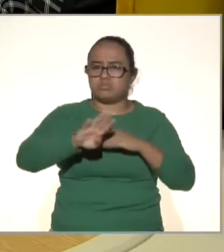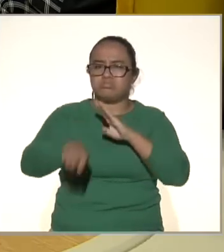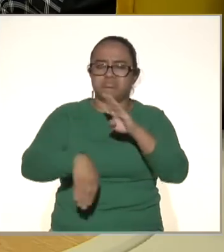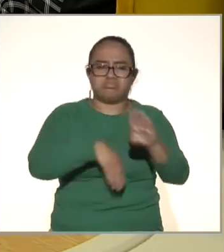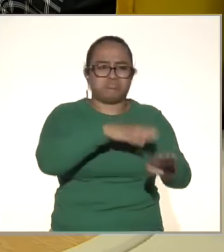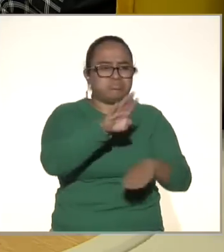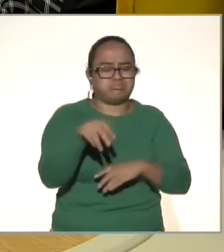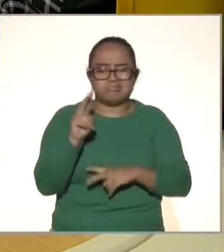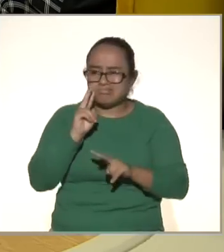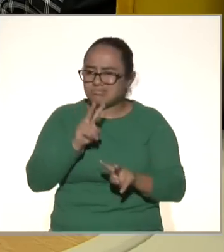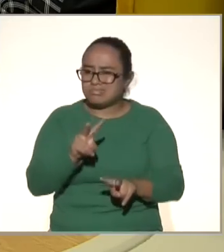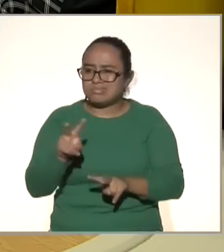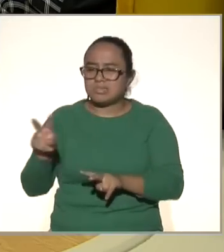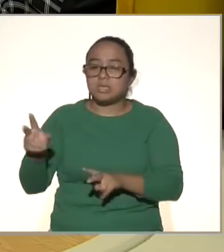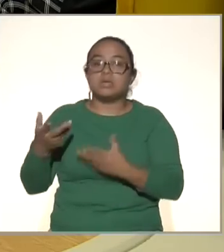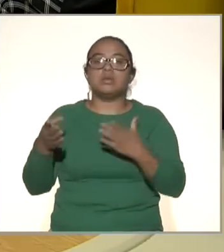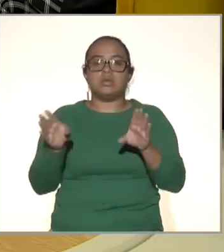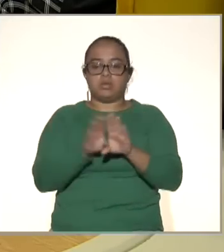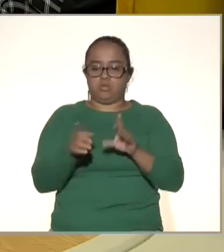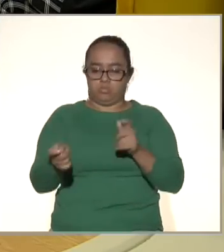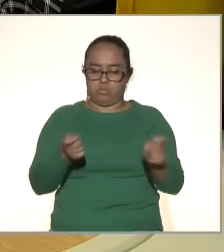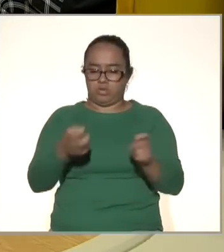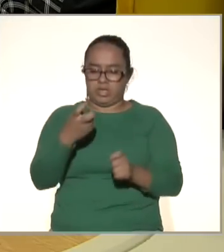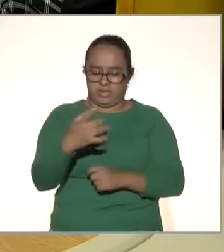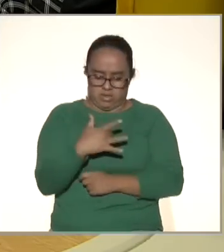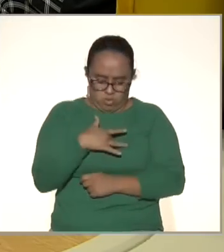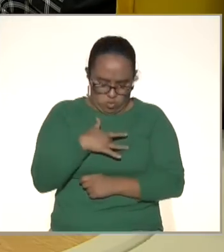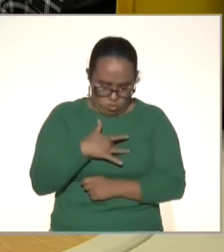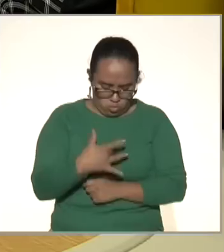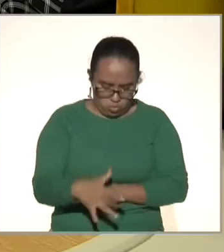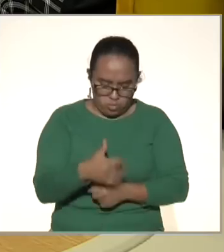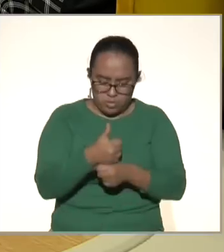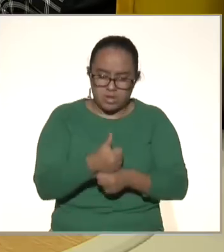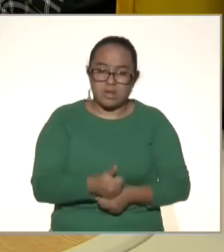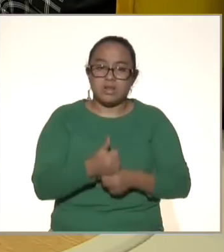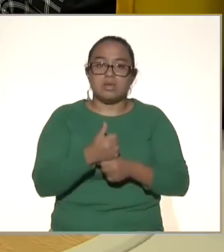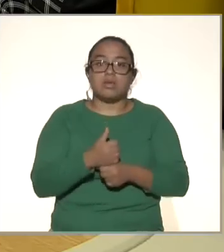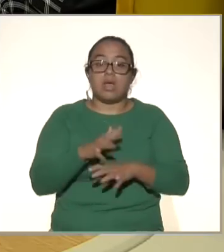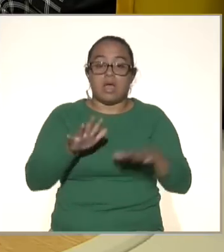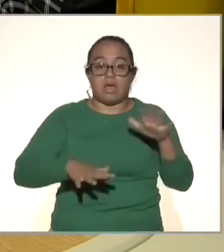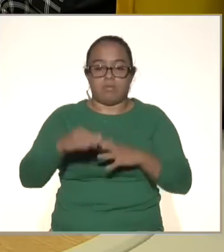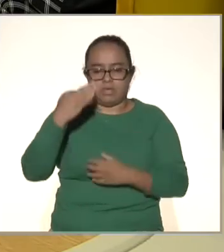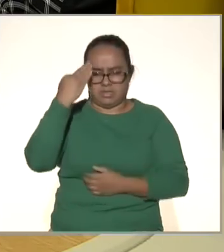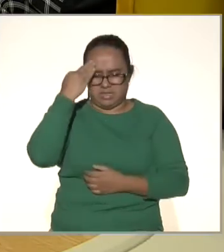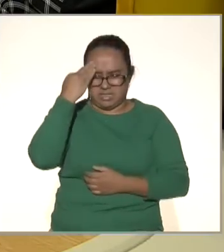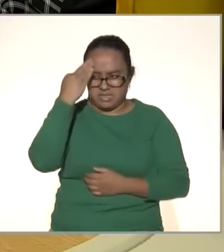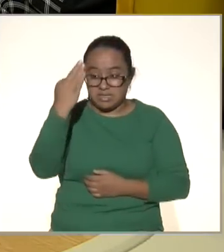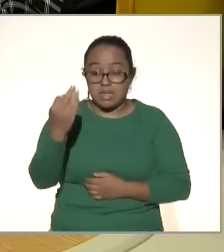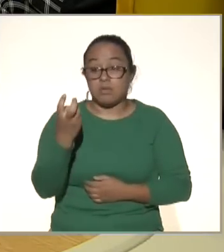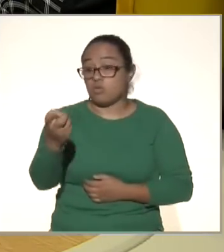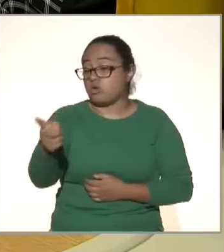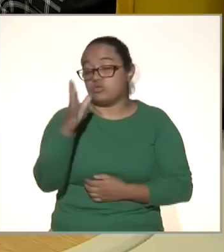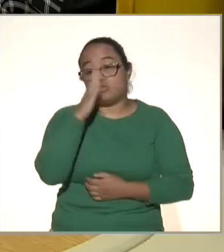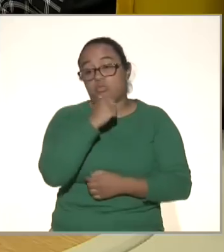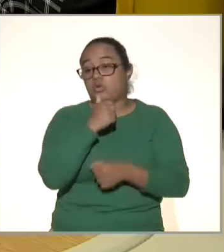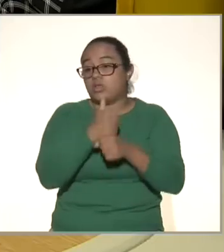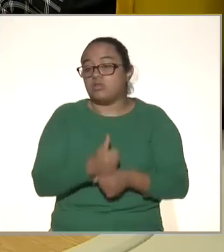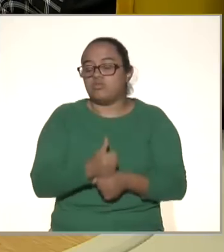queridos. Entonces, ¿cómo manejar el duelo en un tiempo que no es reconocido como una época para sufrir, por ejemplo?